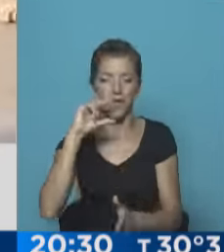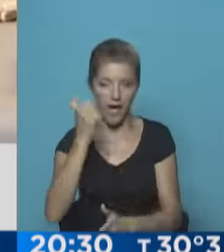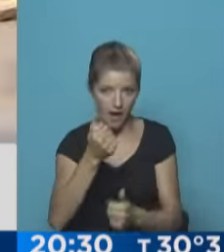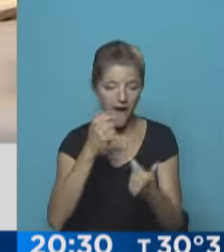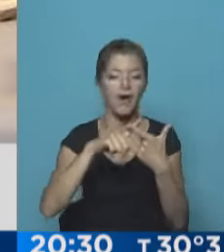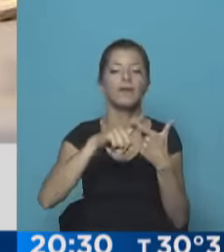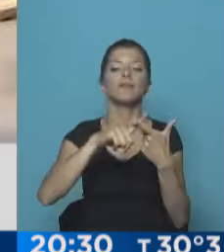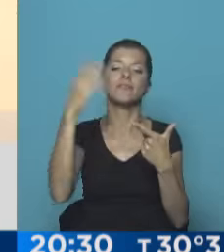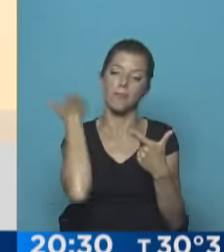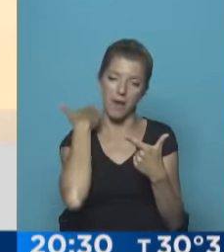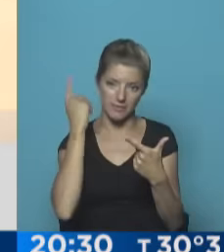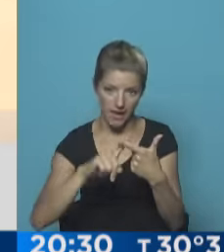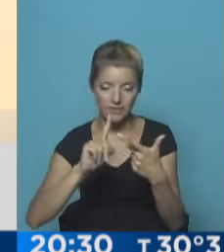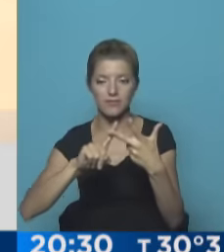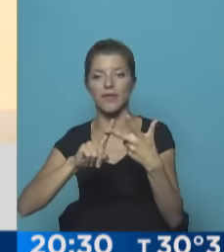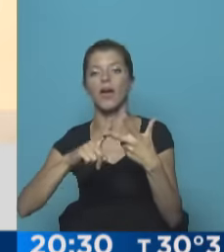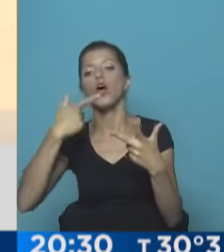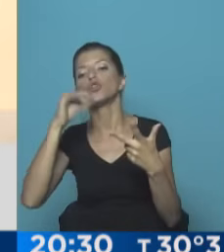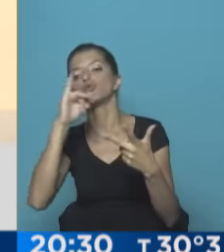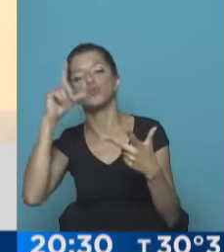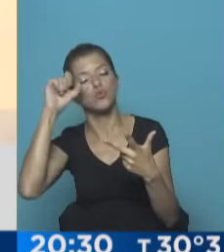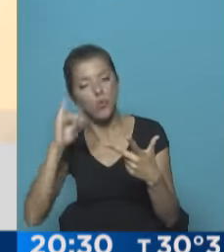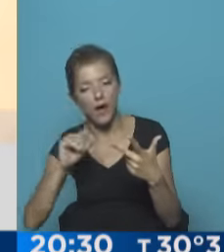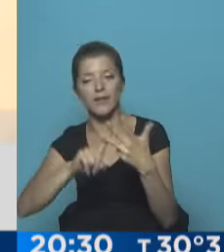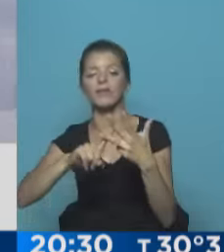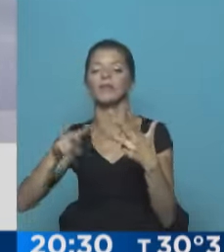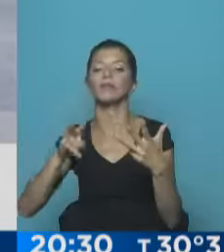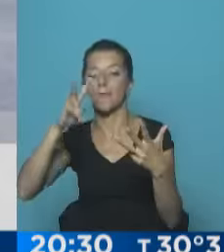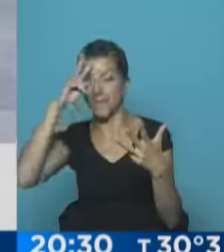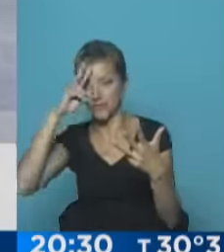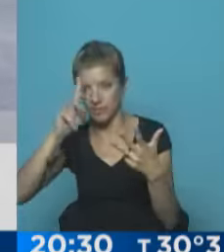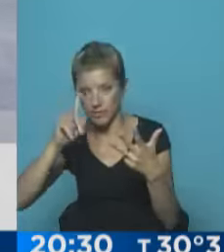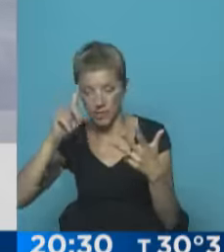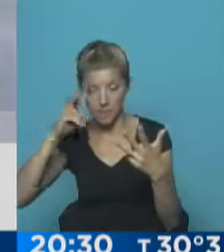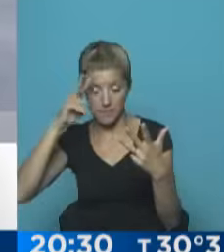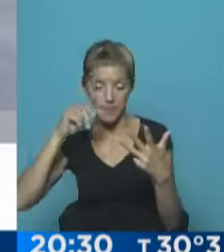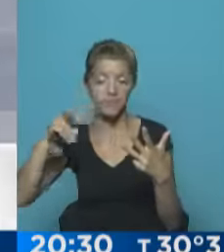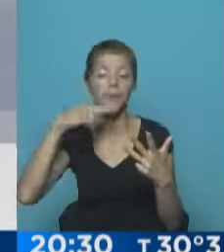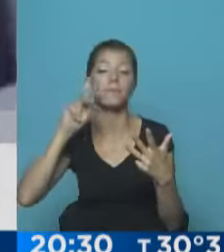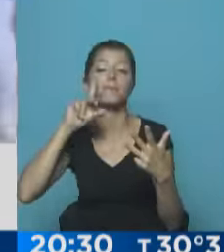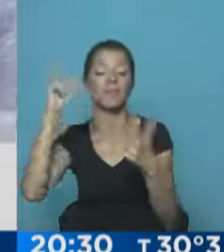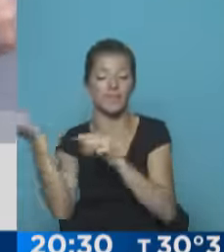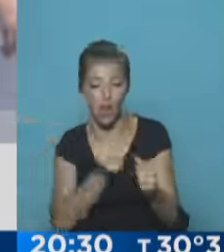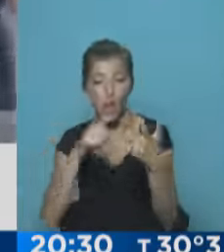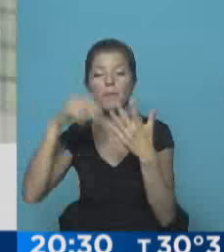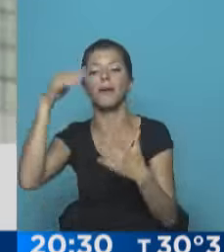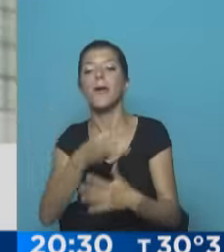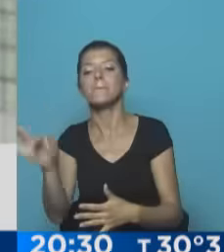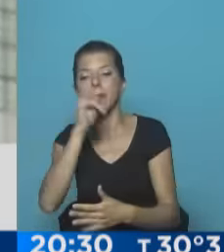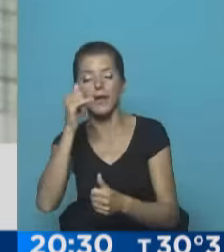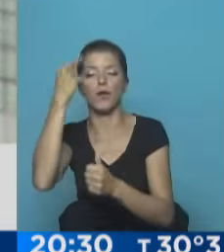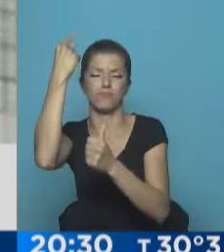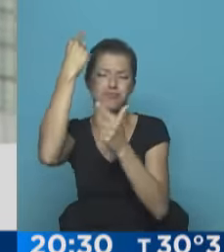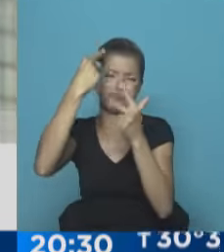de La Matanza, José León Suárez en San Martín, Florida Oeste en Vicente López, Paso del Rey en Moreno, Villa Rosa en Pilar y Pontevedra en Merlo. En la